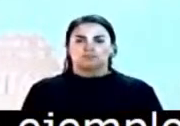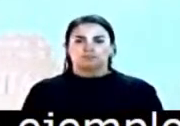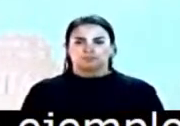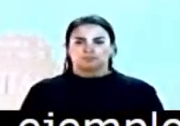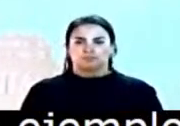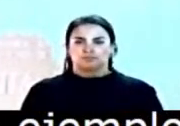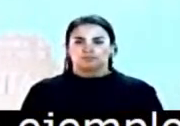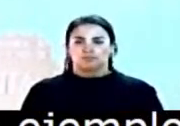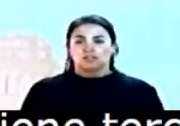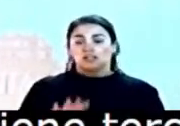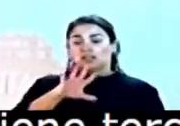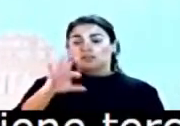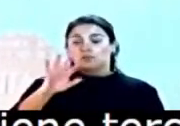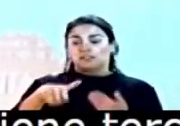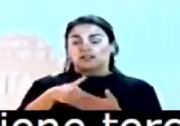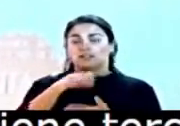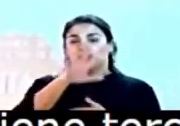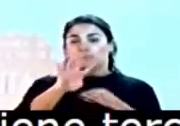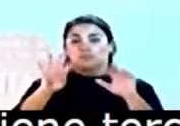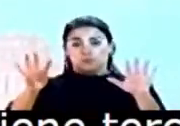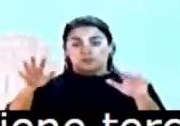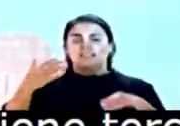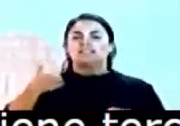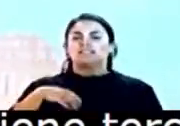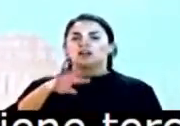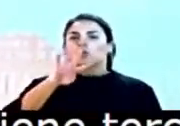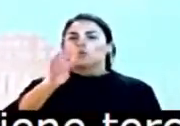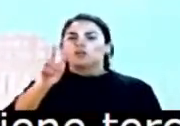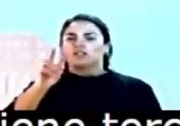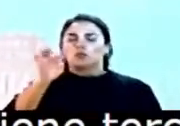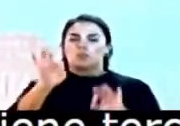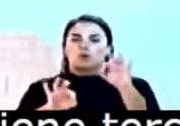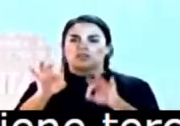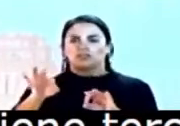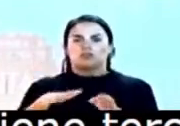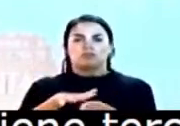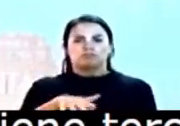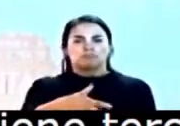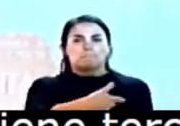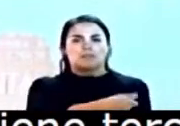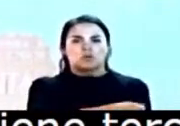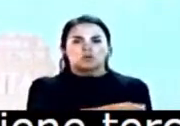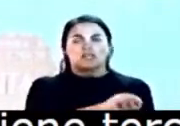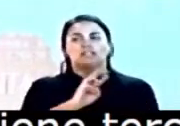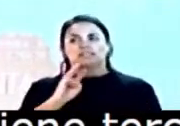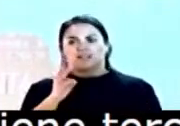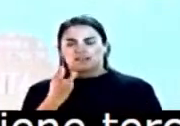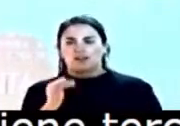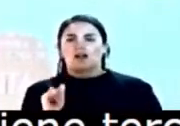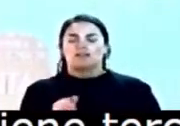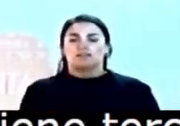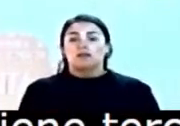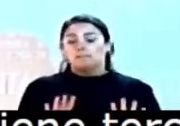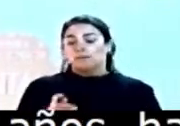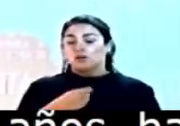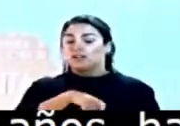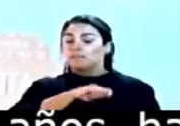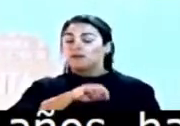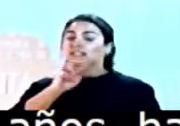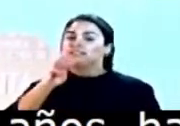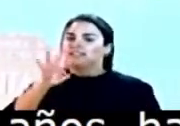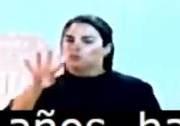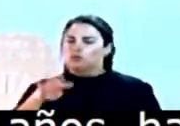De 50 a 59 años ya hay un 42% de la población que tiene una tercera dosis, mientras que en España es el